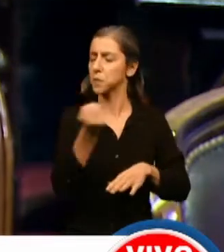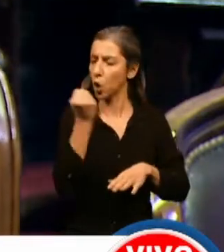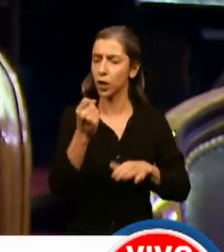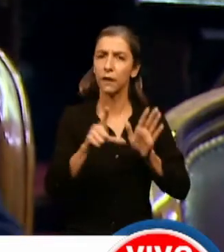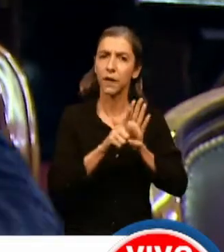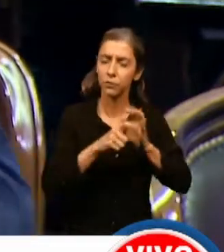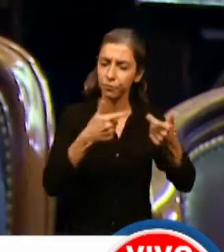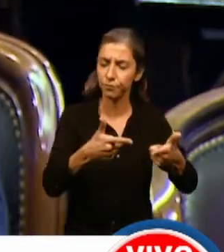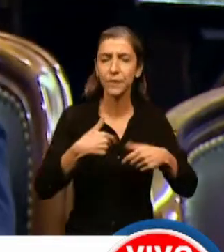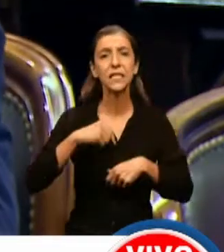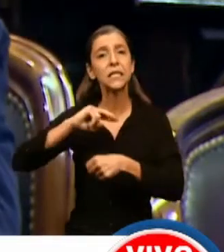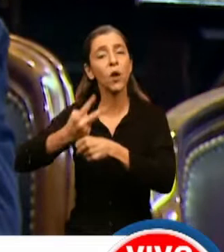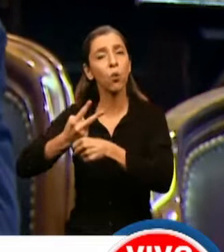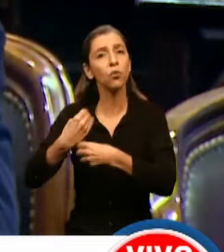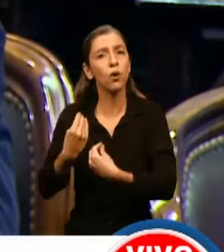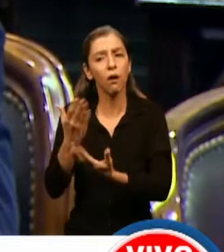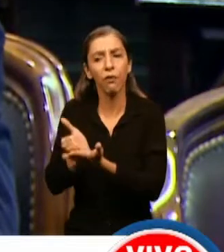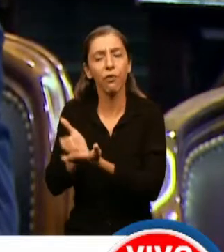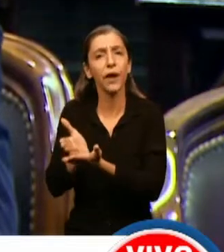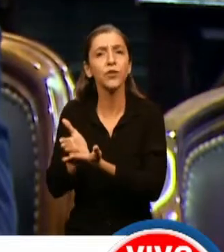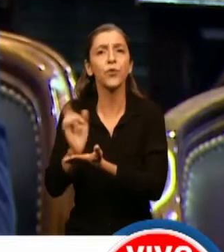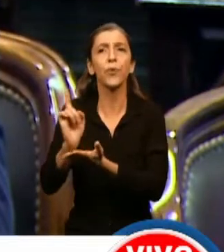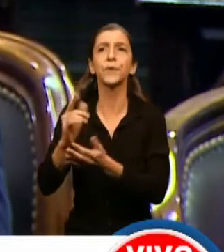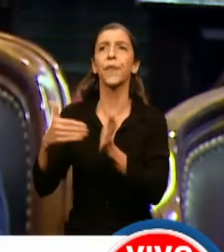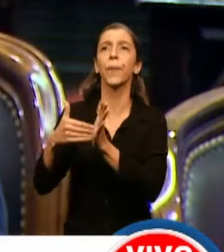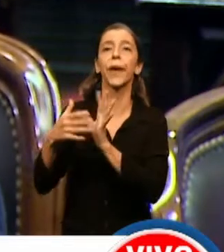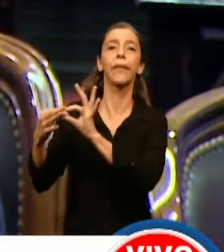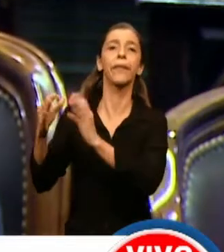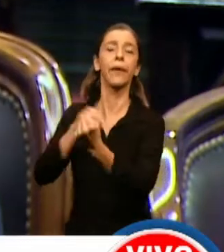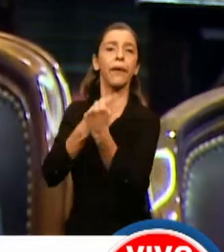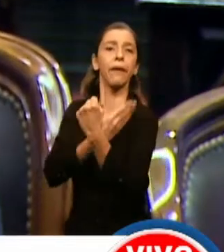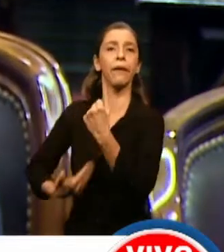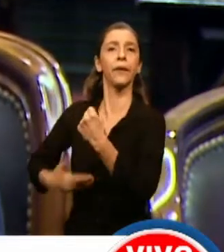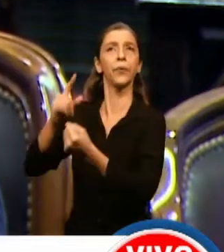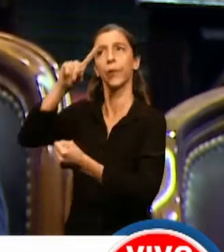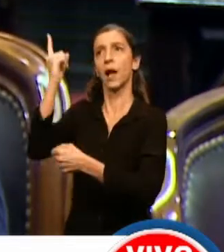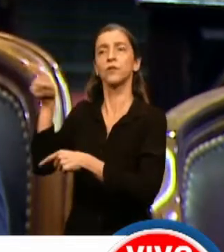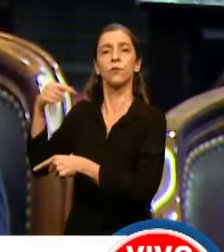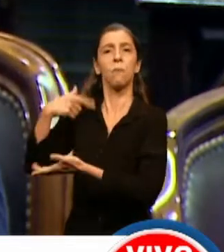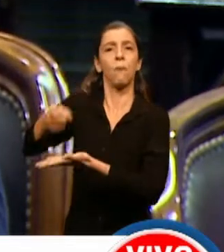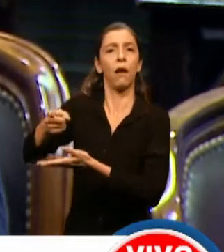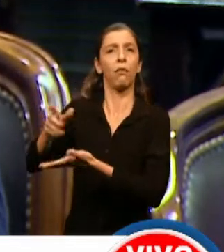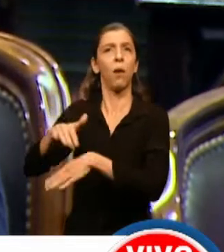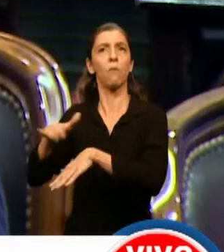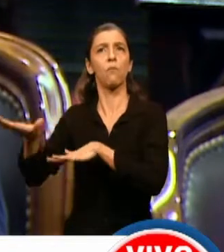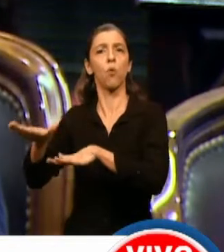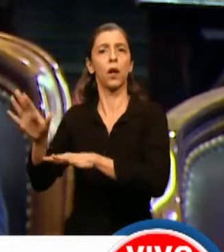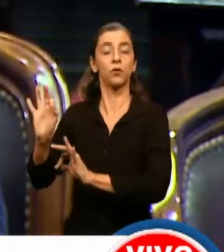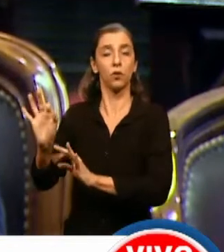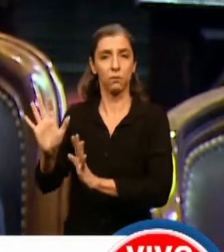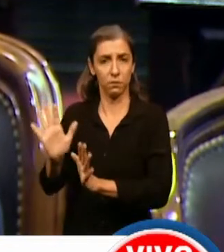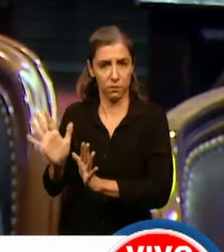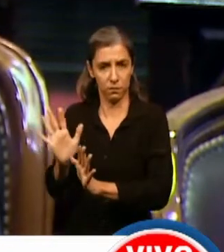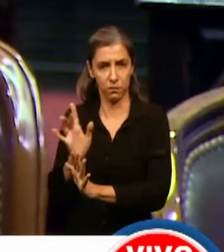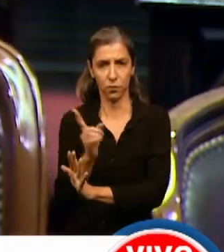estar sujetos a la discreción de un Poder Ejecutivo nacional, porque es nuestro